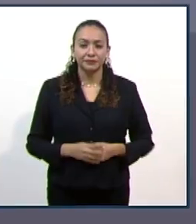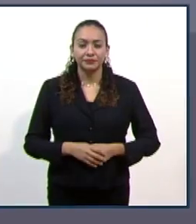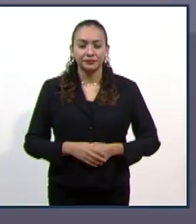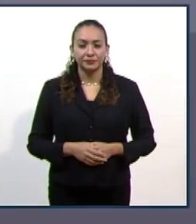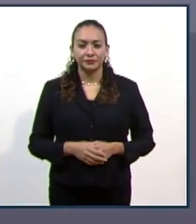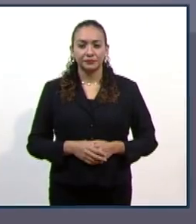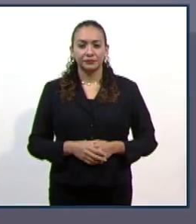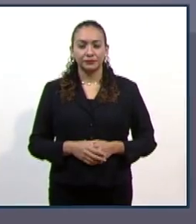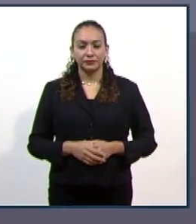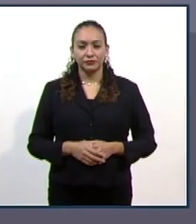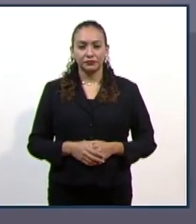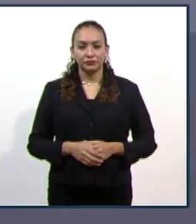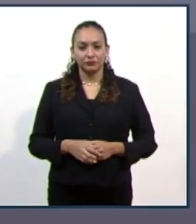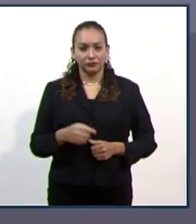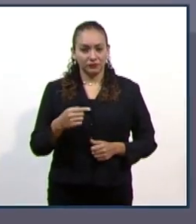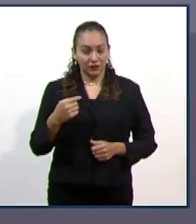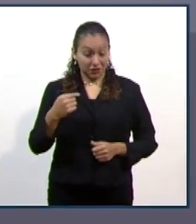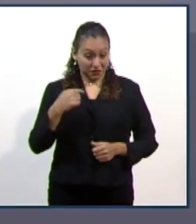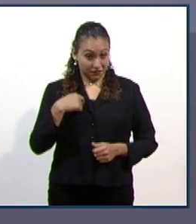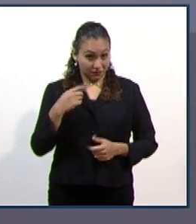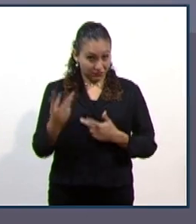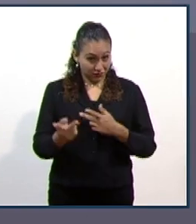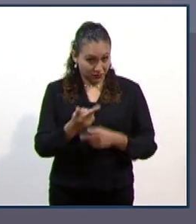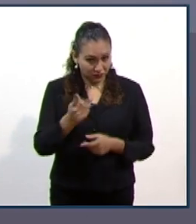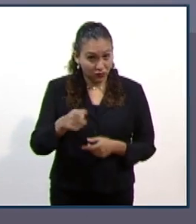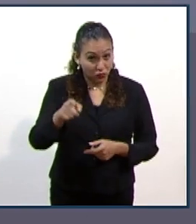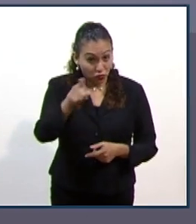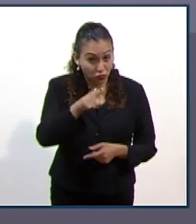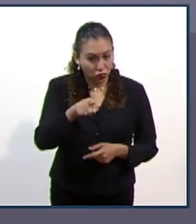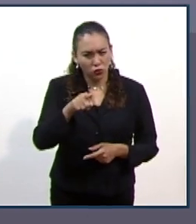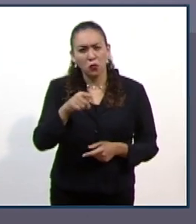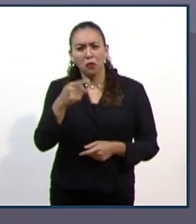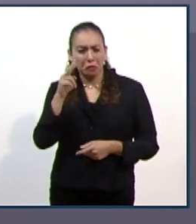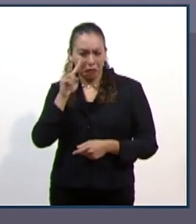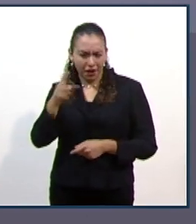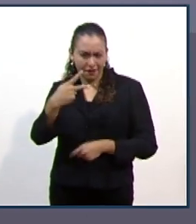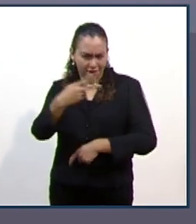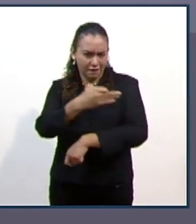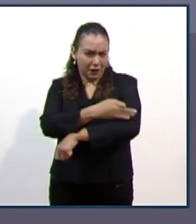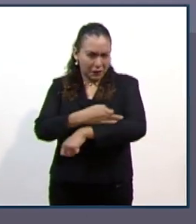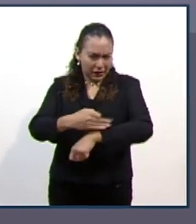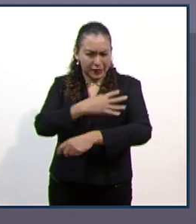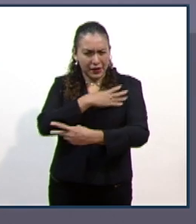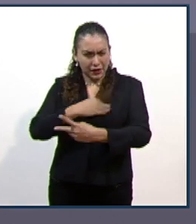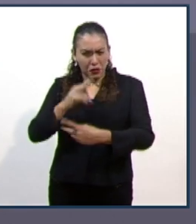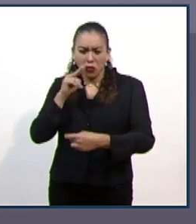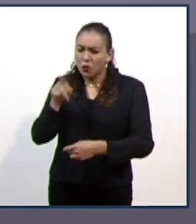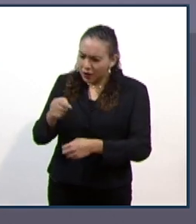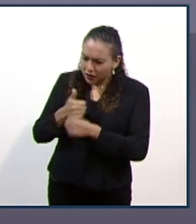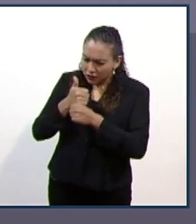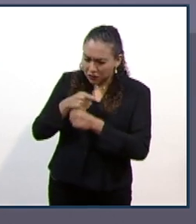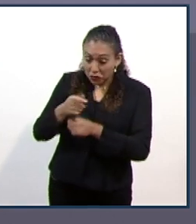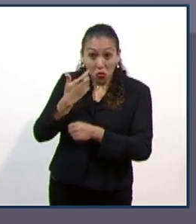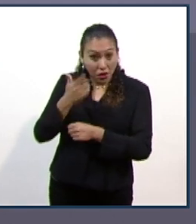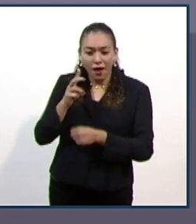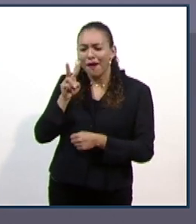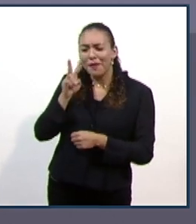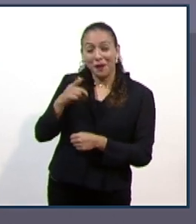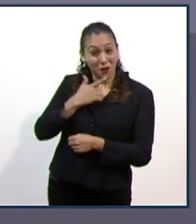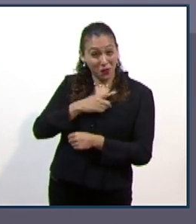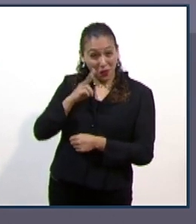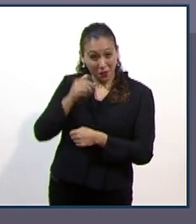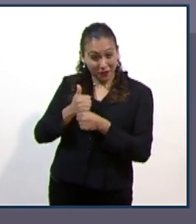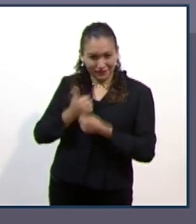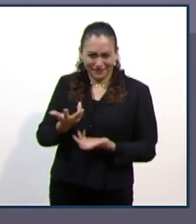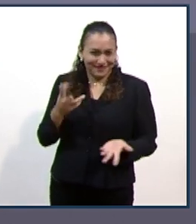Es decir, yo creo que nadie quiere ver a la persona que más ama sufrir. Entonces, no es que somos las familias que estamos imponiendo